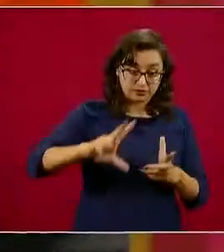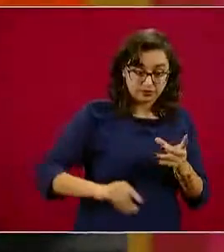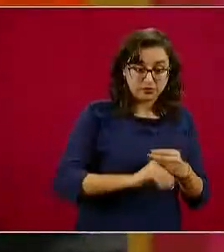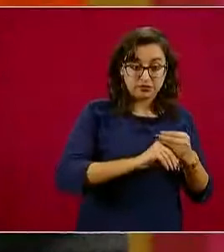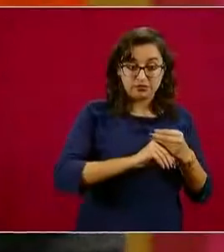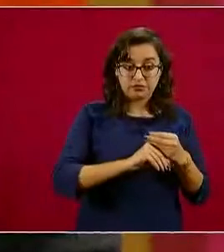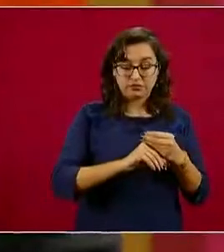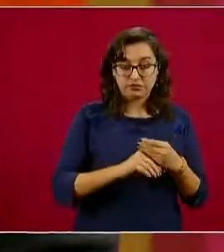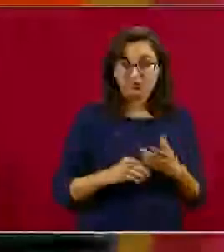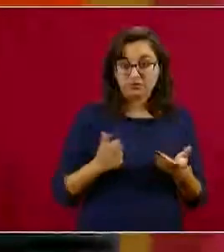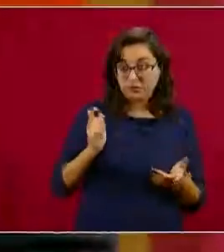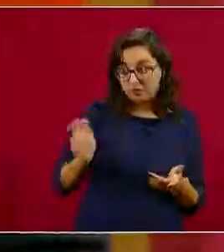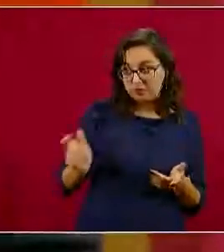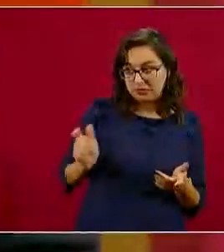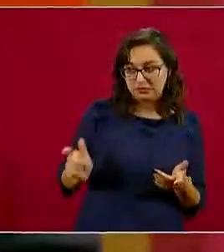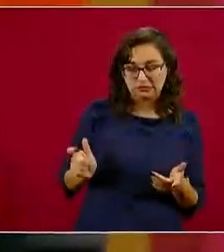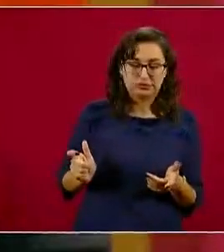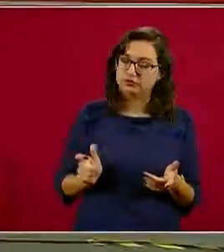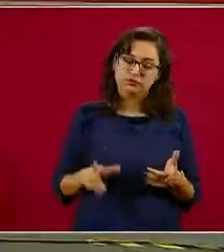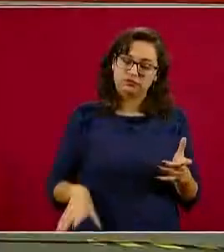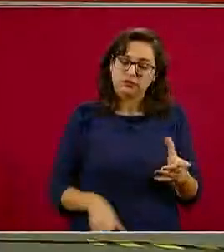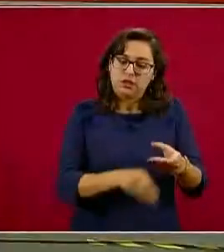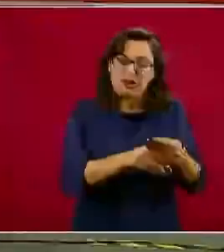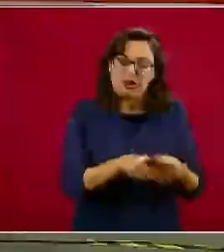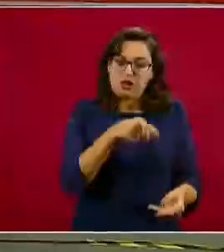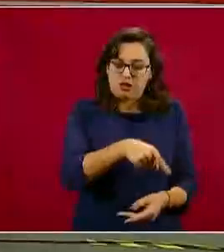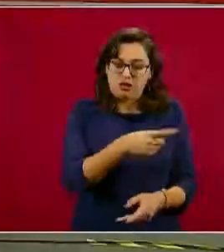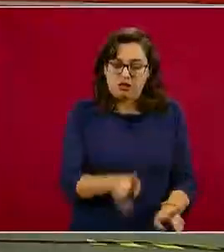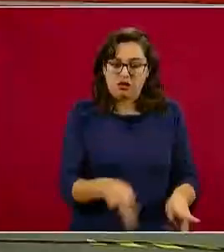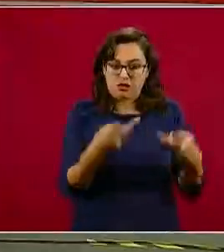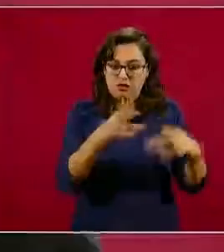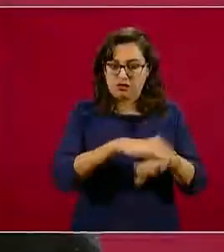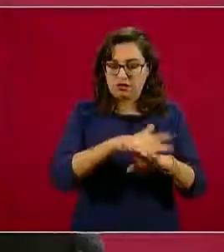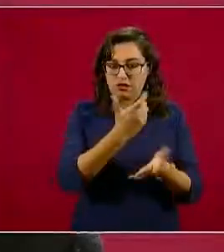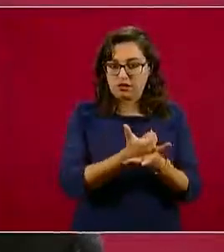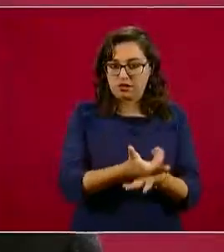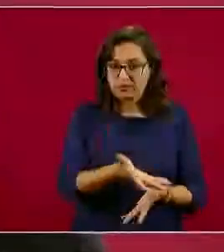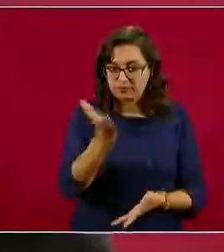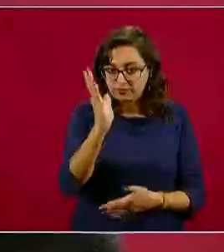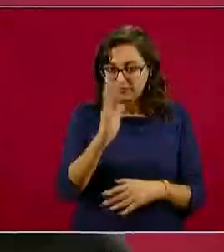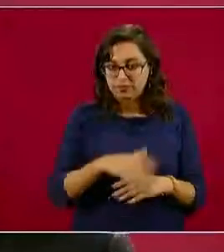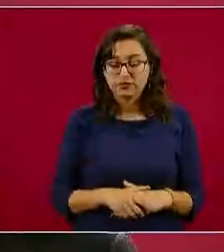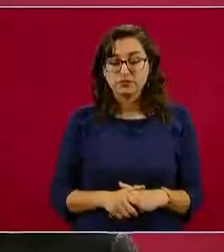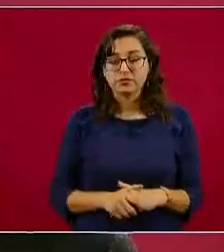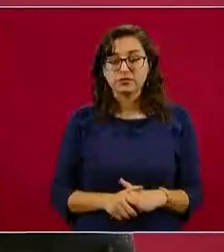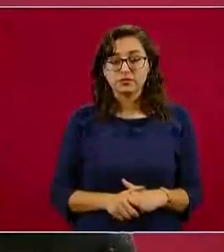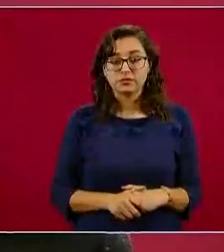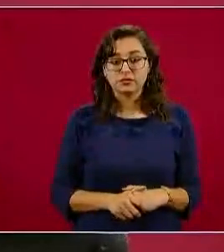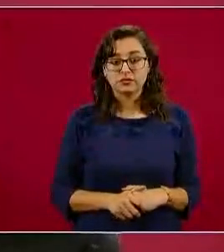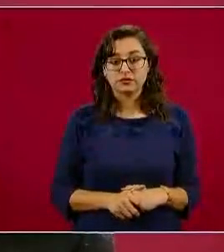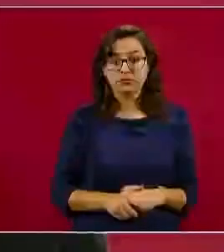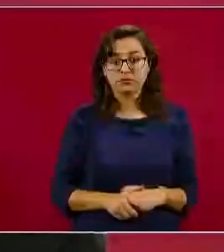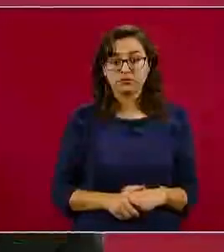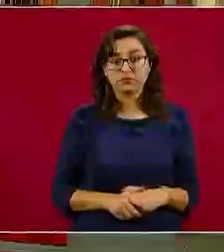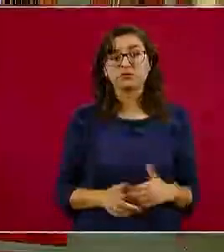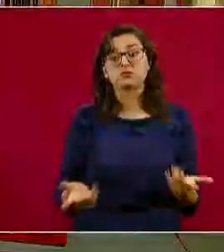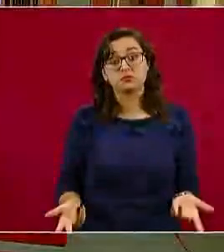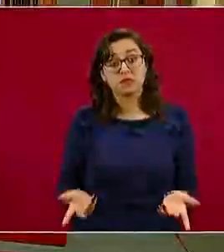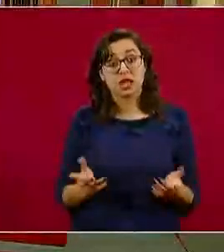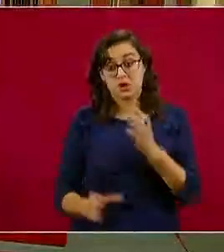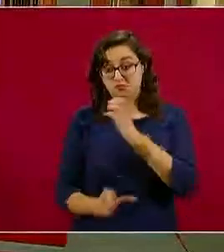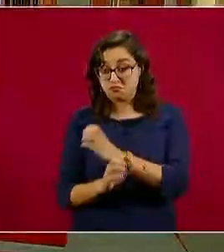probablemente tendrá que subir el precio. Si el producto es un bien, es un producto que hace además algo